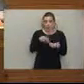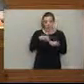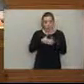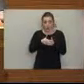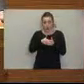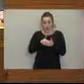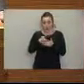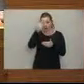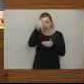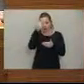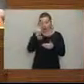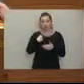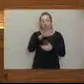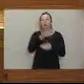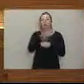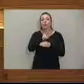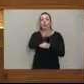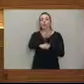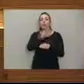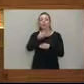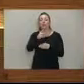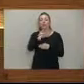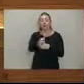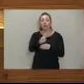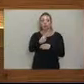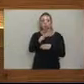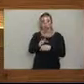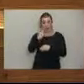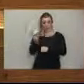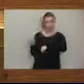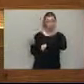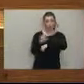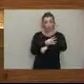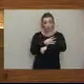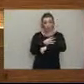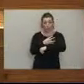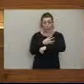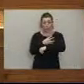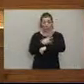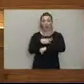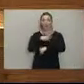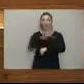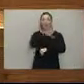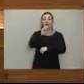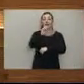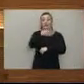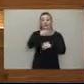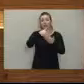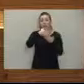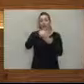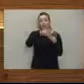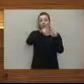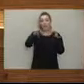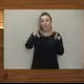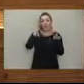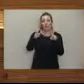de Izquierda Unida, es que, además, para poder acceder a este fondo se requiere un mínimo de 500 despidos en una empresa durante un periodo de